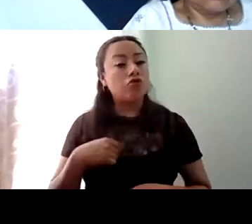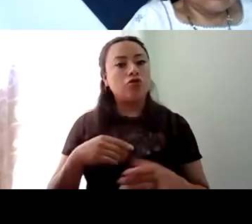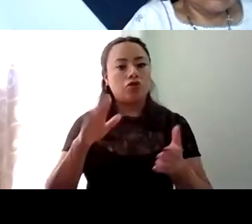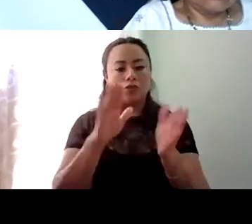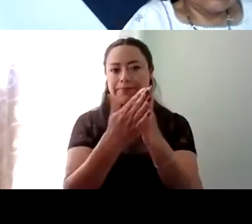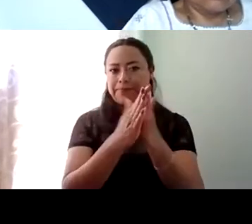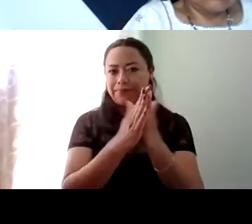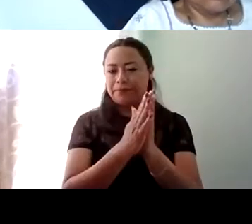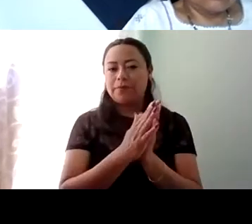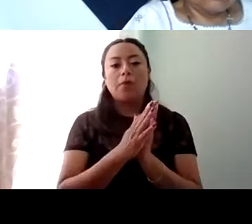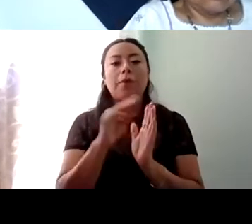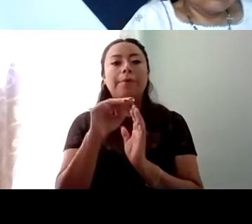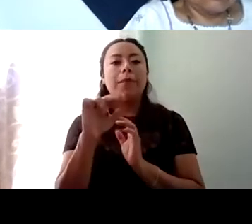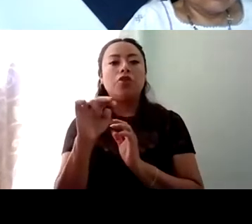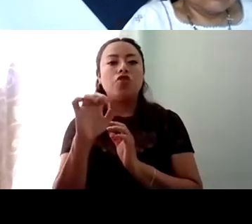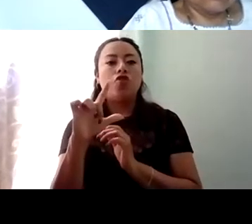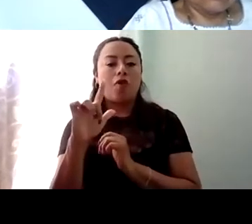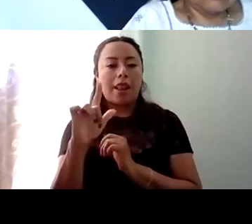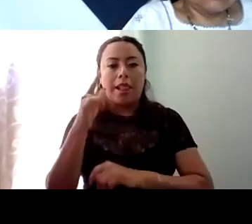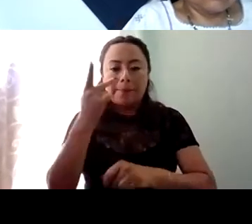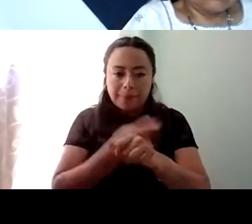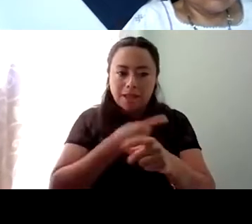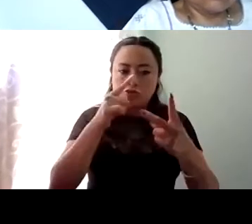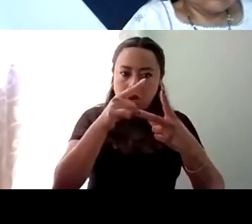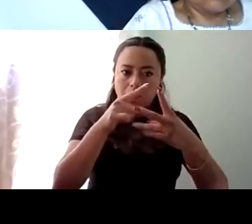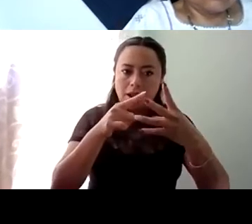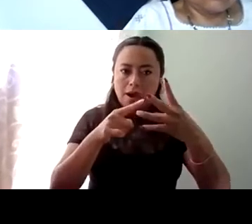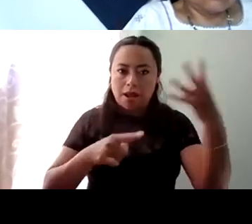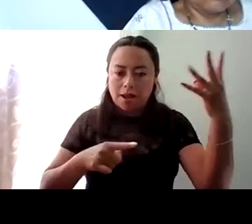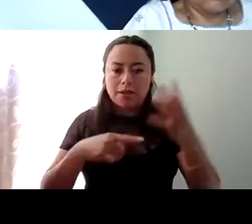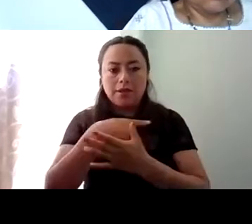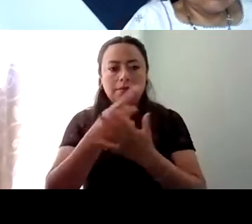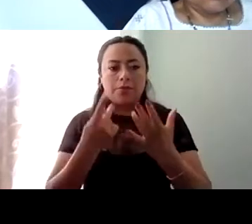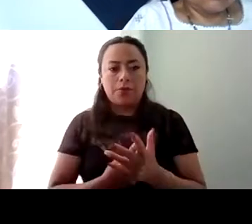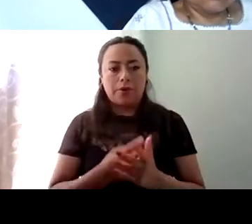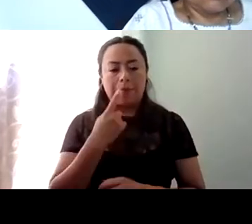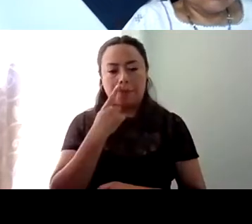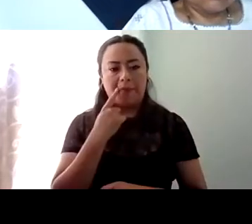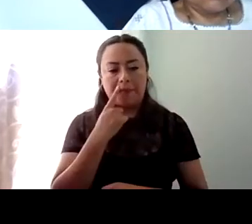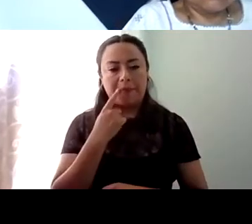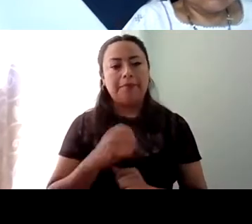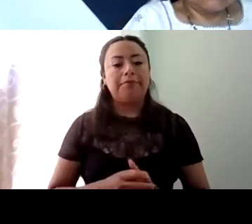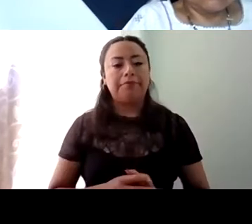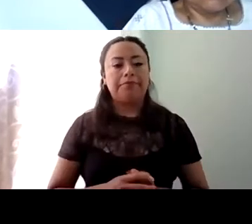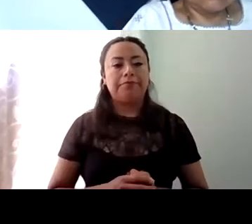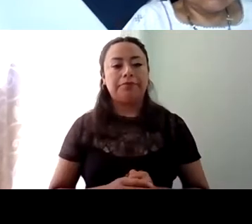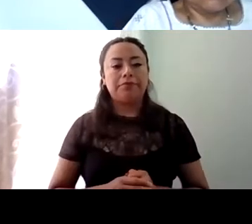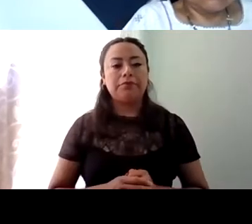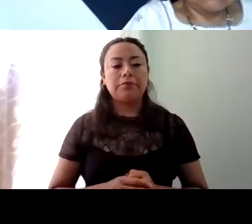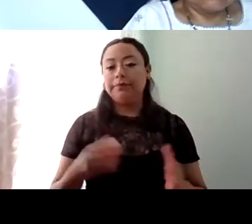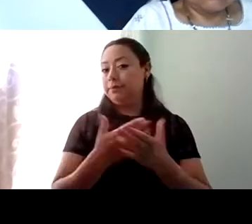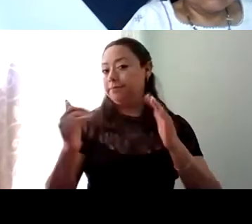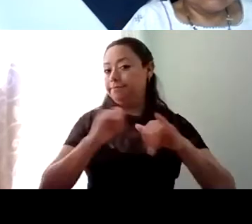la inscripción de las trabajadoras del hogar al programa piloto de seguridad social del IMSS. En el